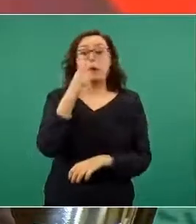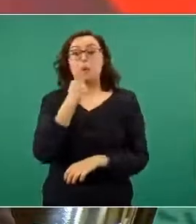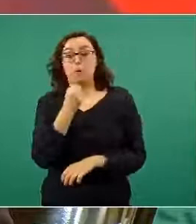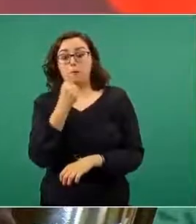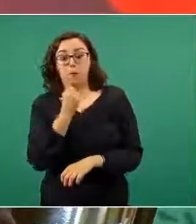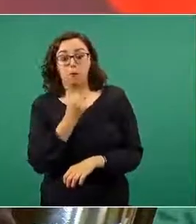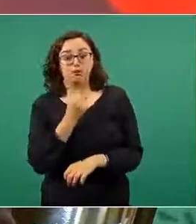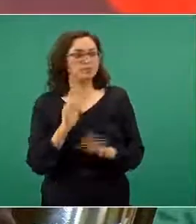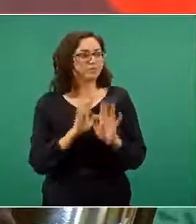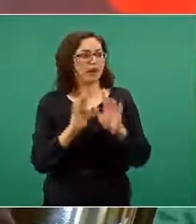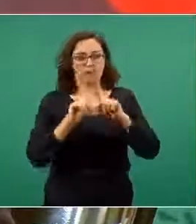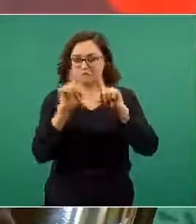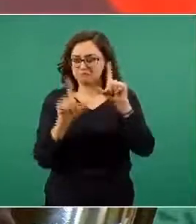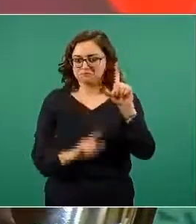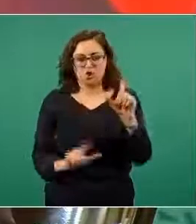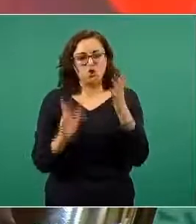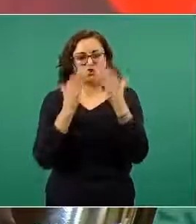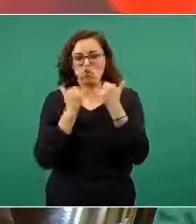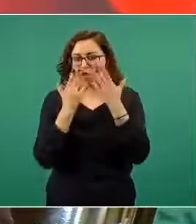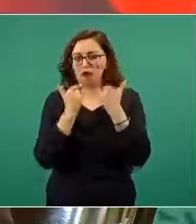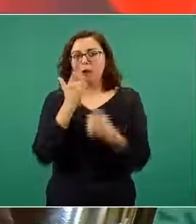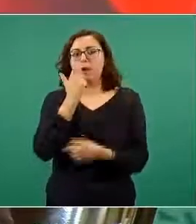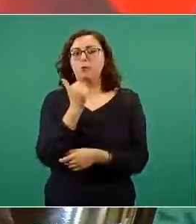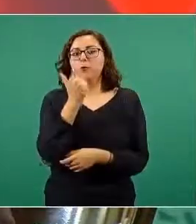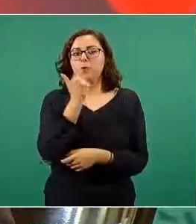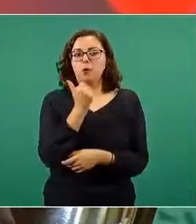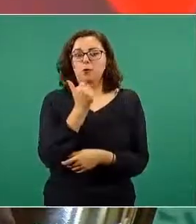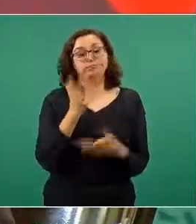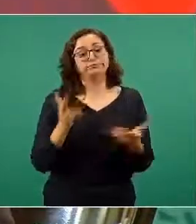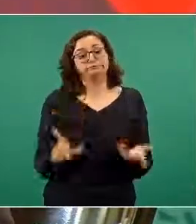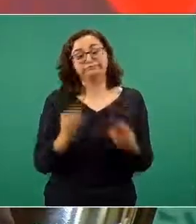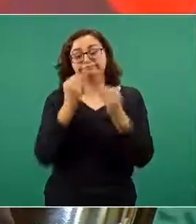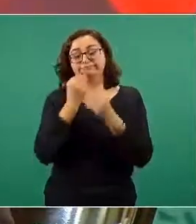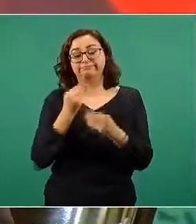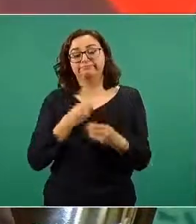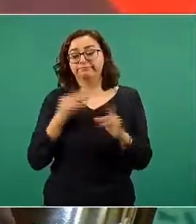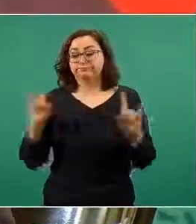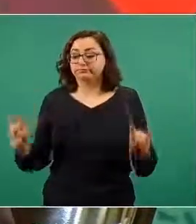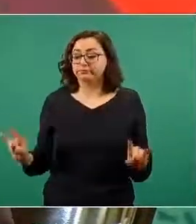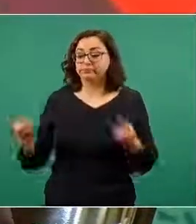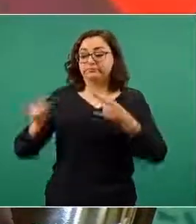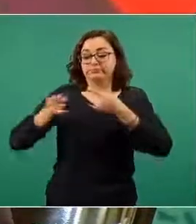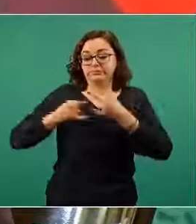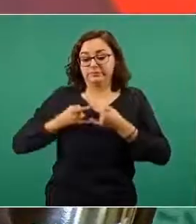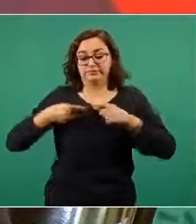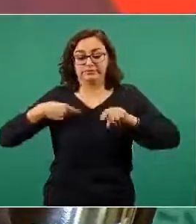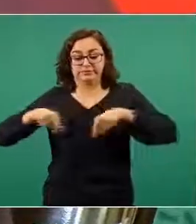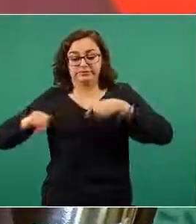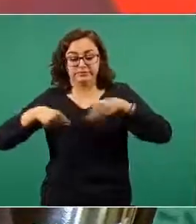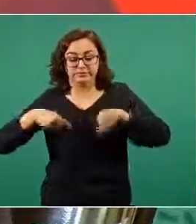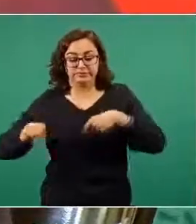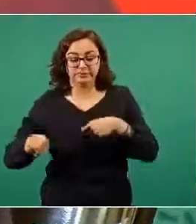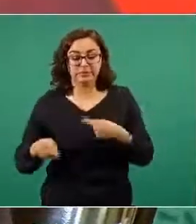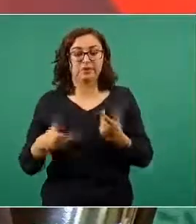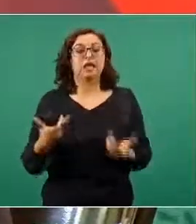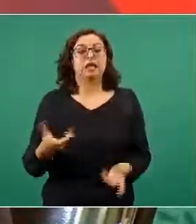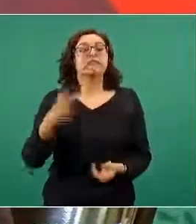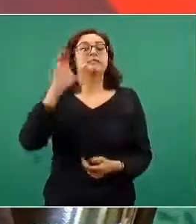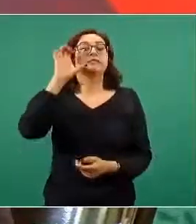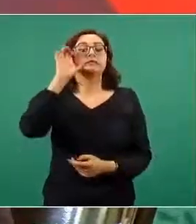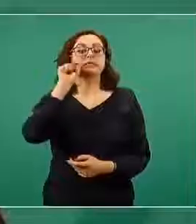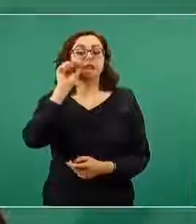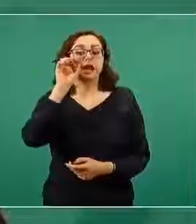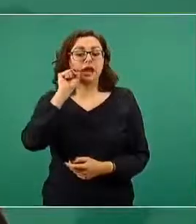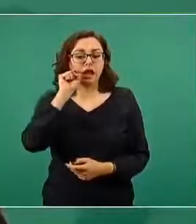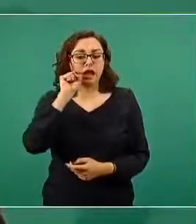que afortunadamente ya no tenemos ahorita ninguno en rojo, se juega a puerta cerrada. Naranja en el estado se debe jugar